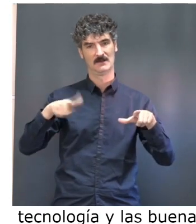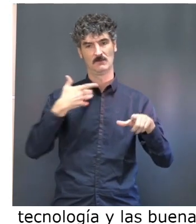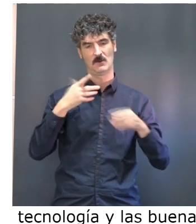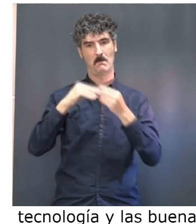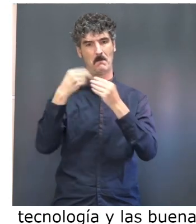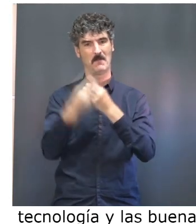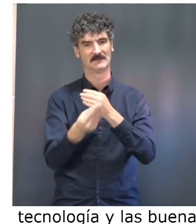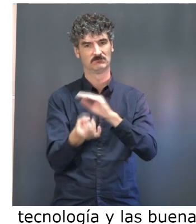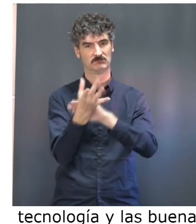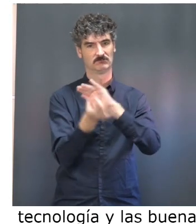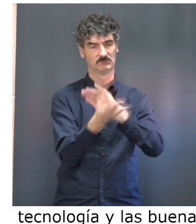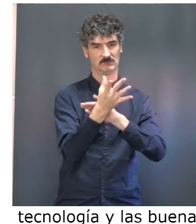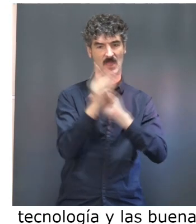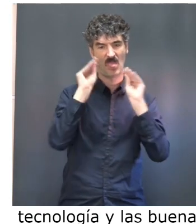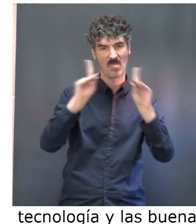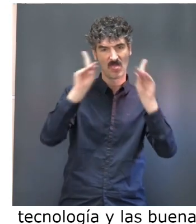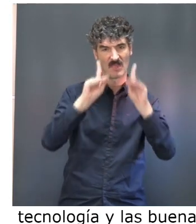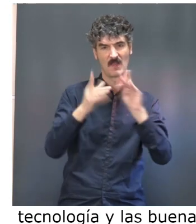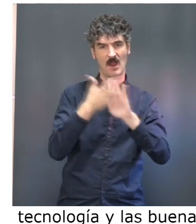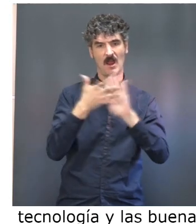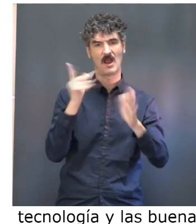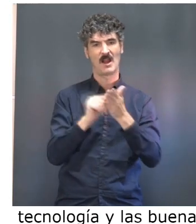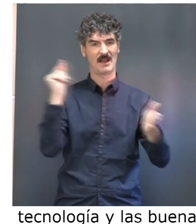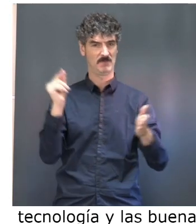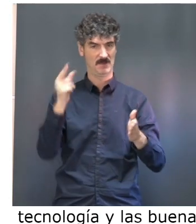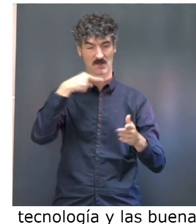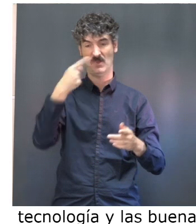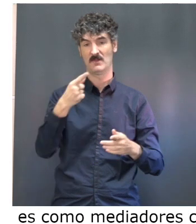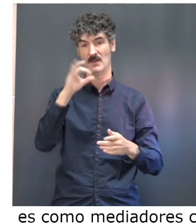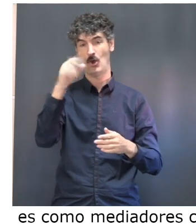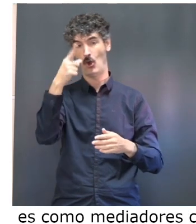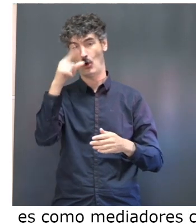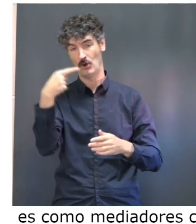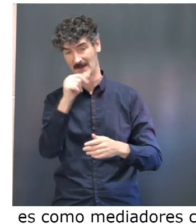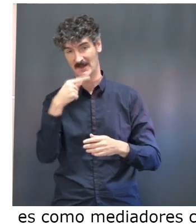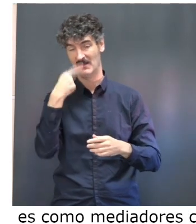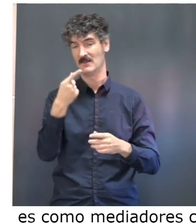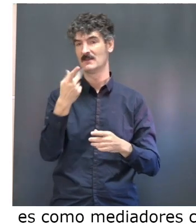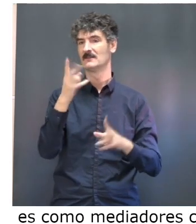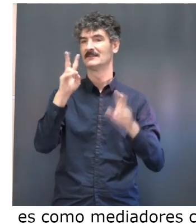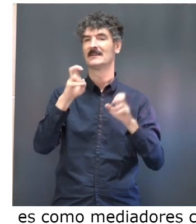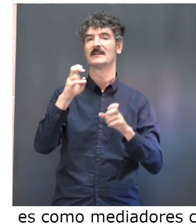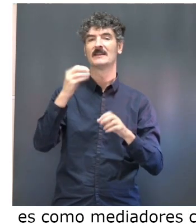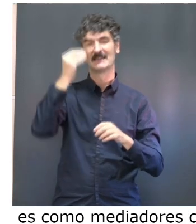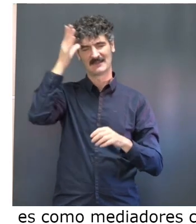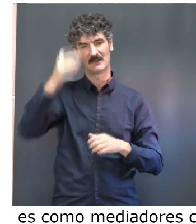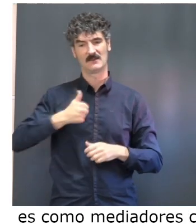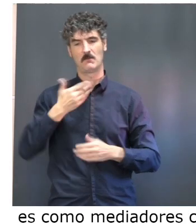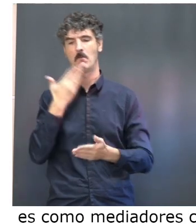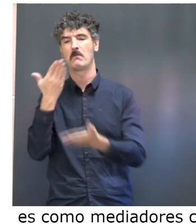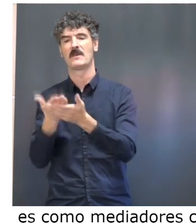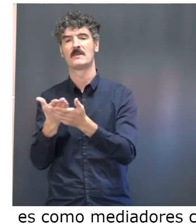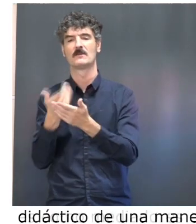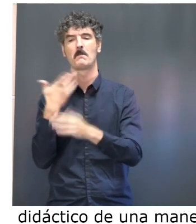material didáctico de una manera más rápida, ¿no? Como comentaba Olga a la hora de pues, pedirle a la IA que me haga